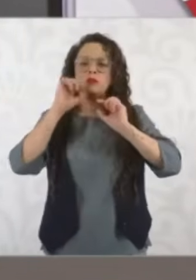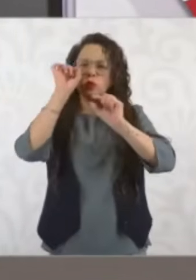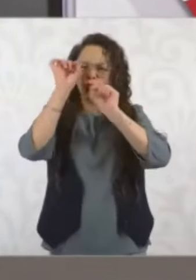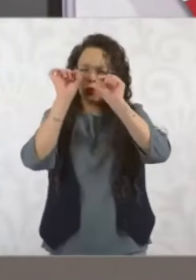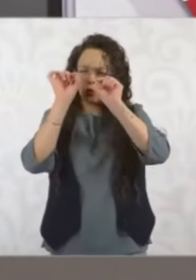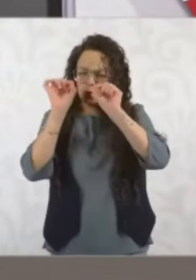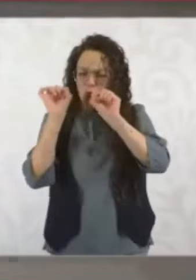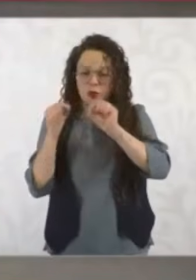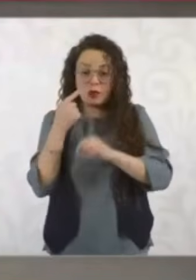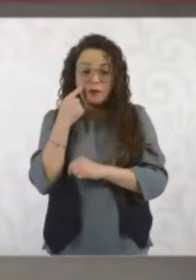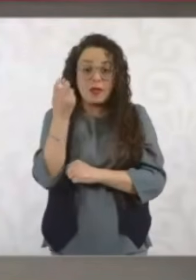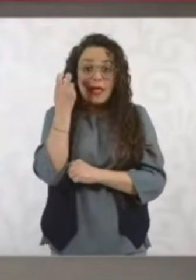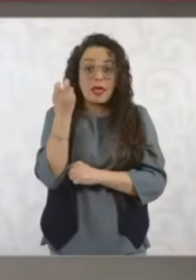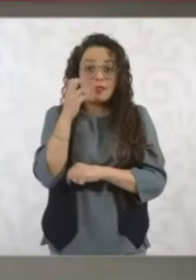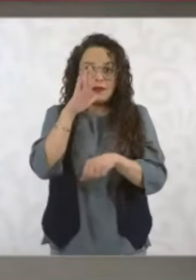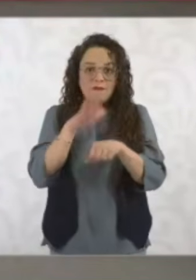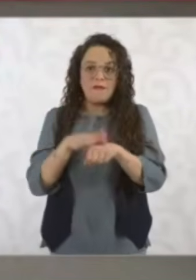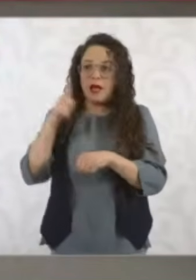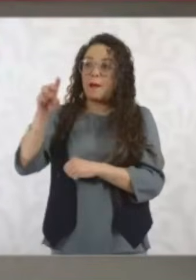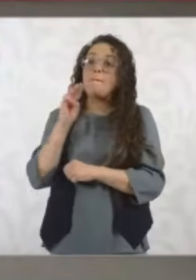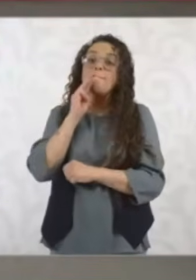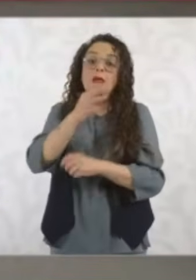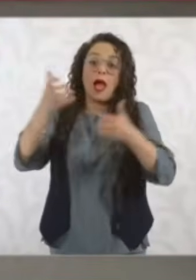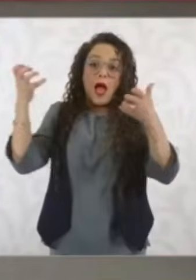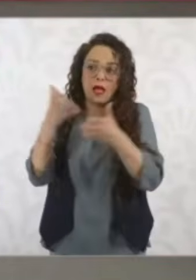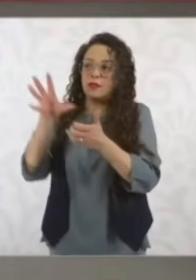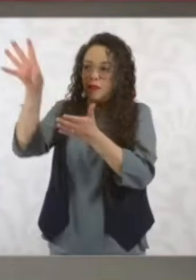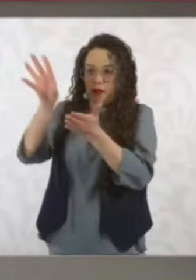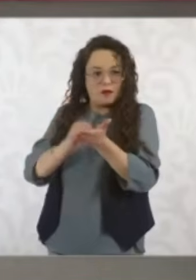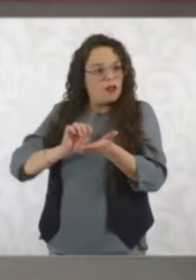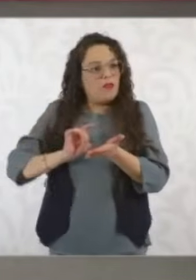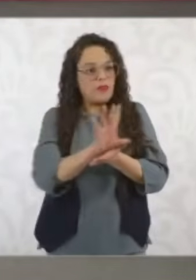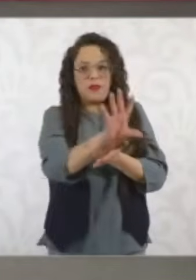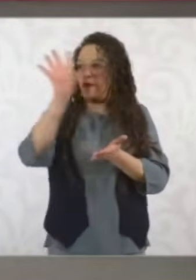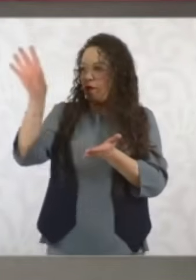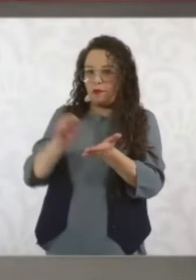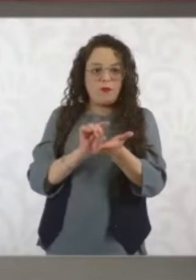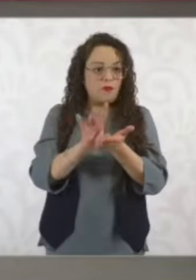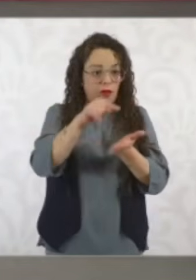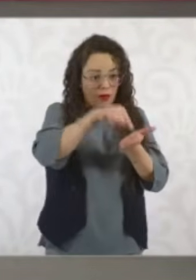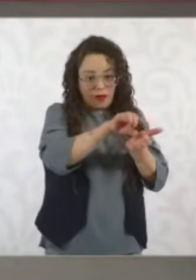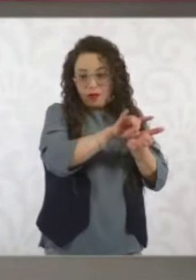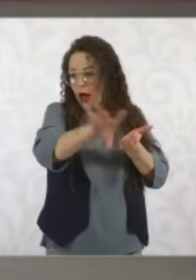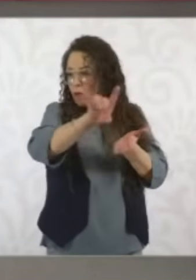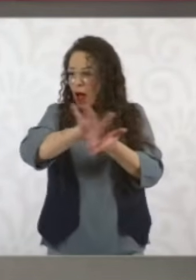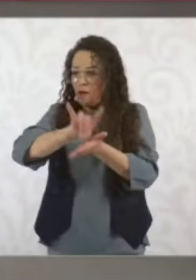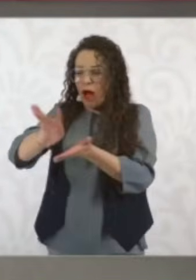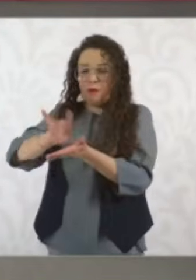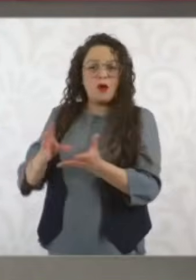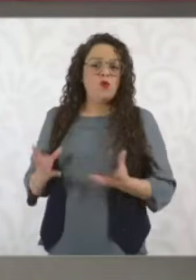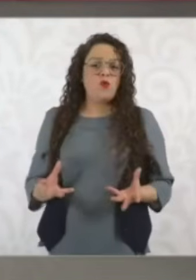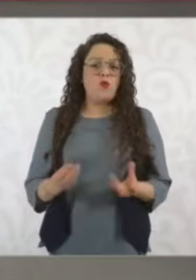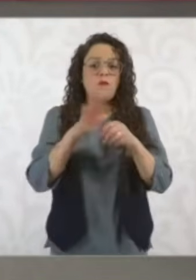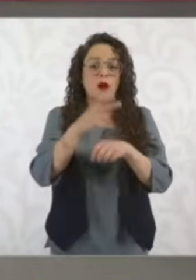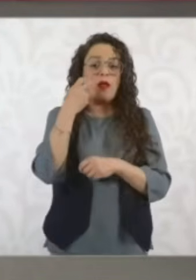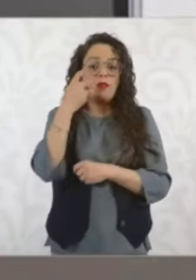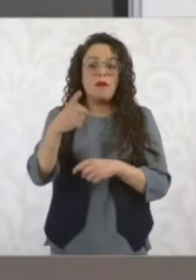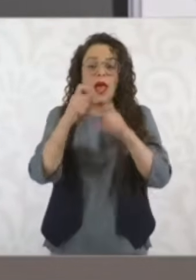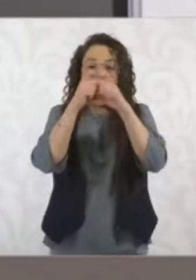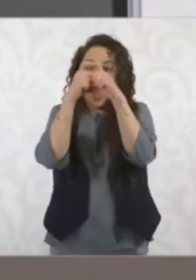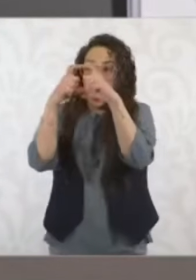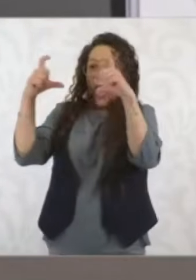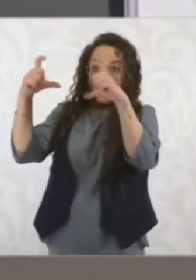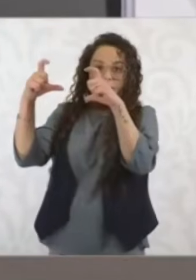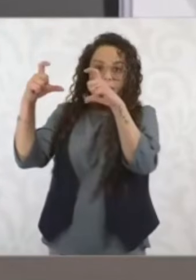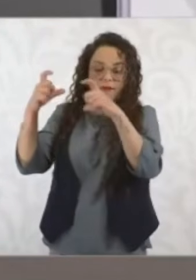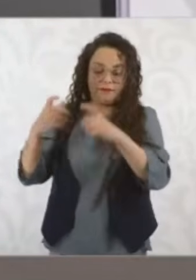más retuitean y por eso nosotros la podemos ver de mayor tamaño en este mapa.